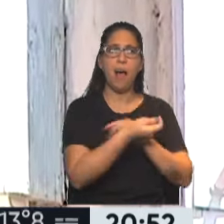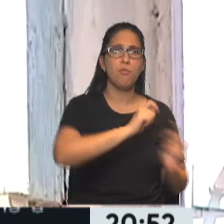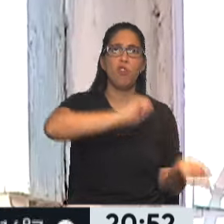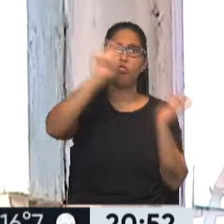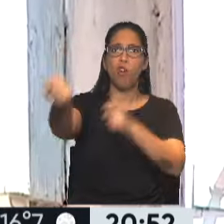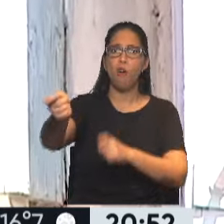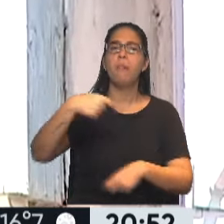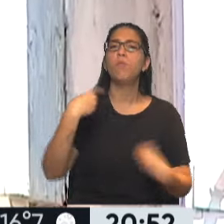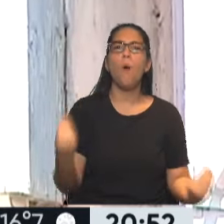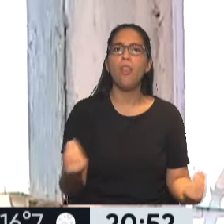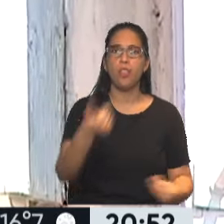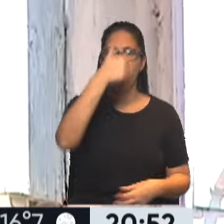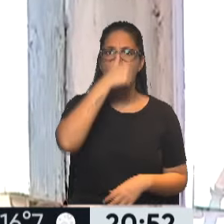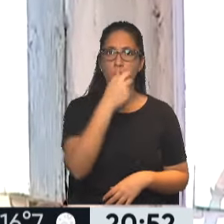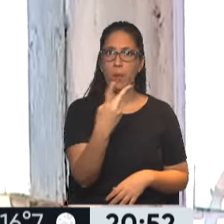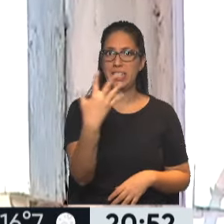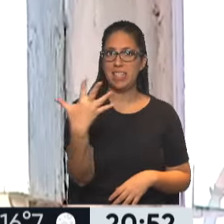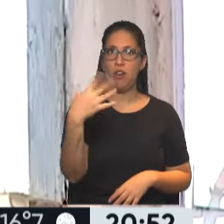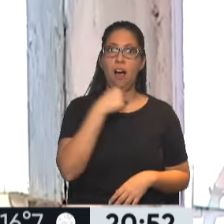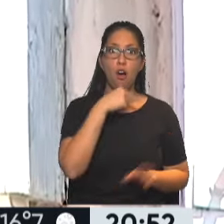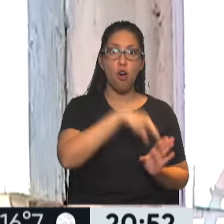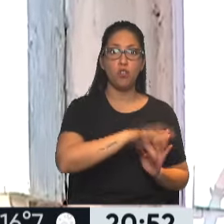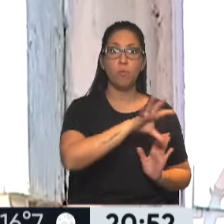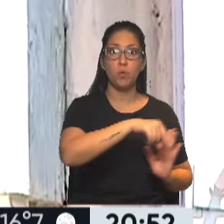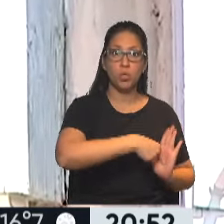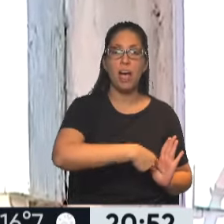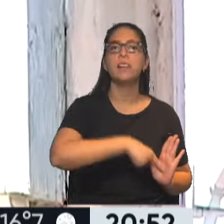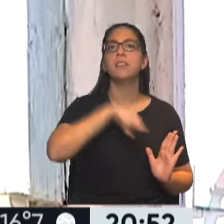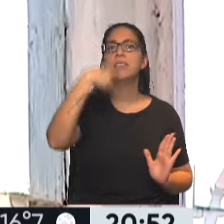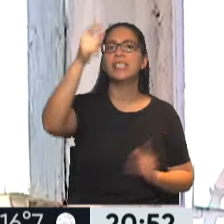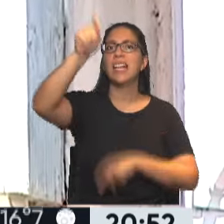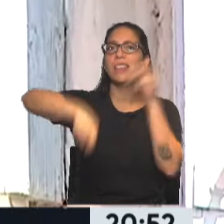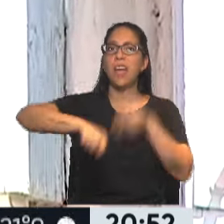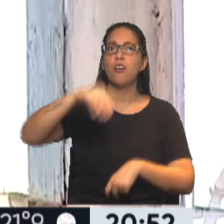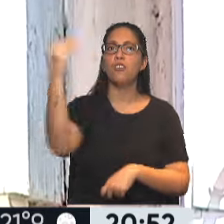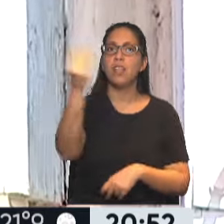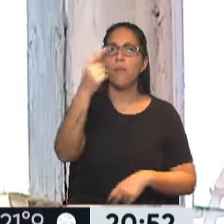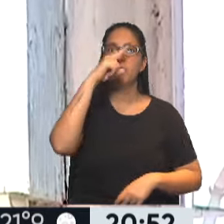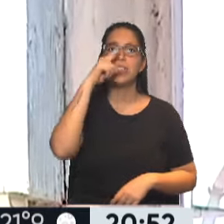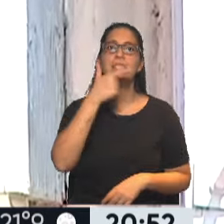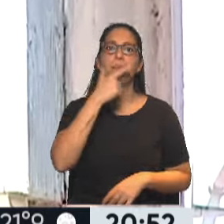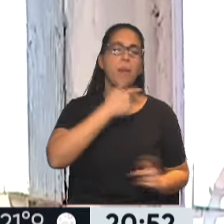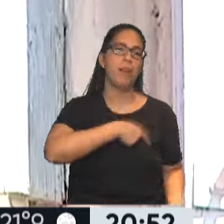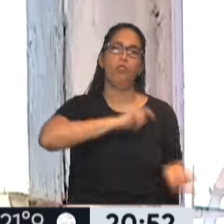Buenos Aires el domingo 25 de agosto y en Santiago del Estero el próximo sábado 7 de septiembre.